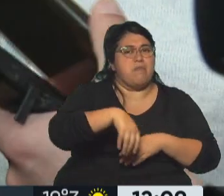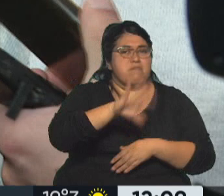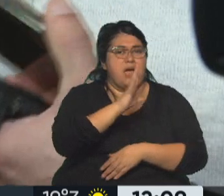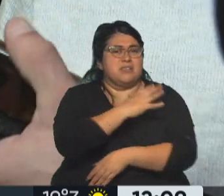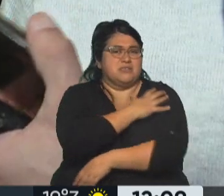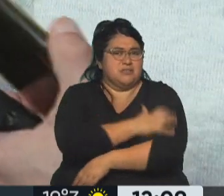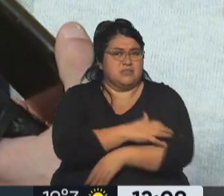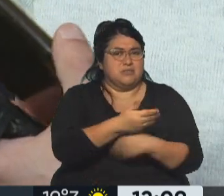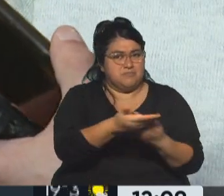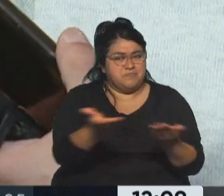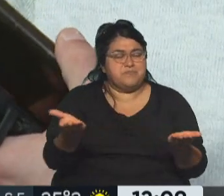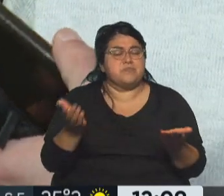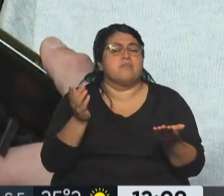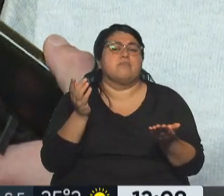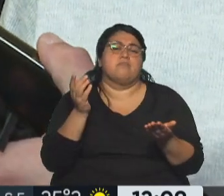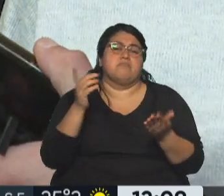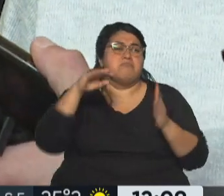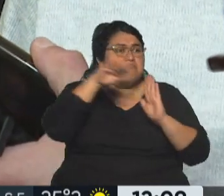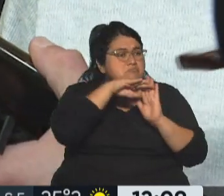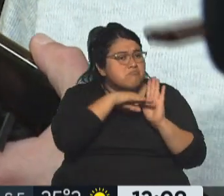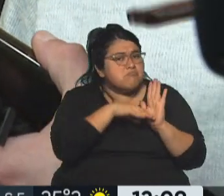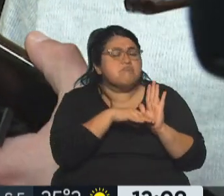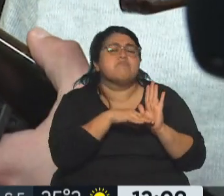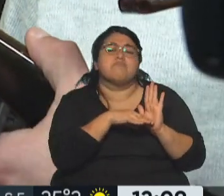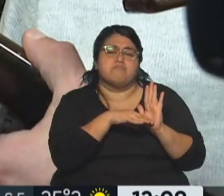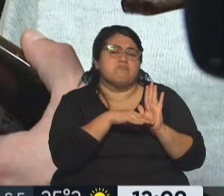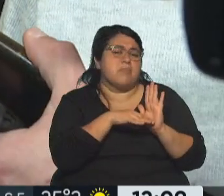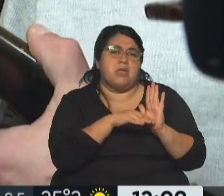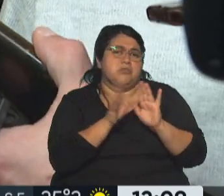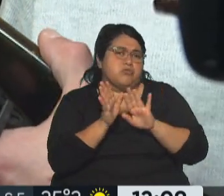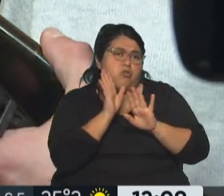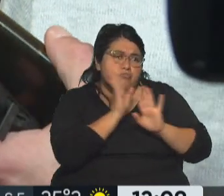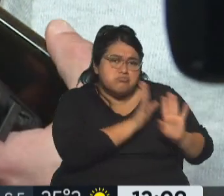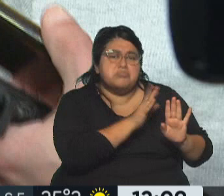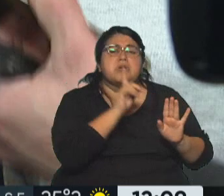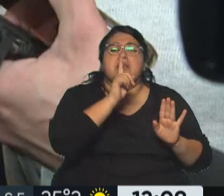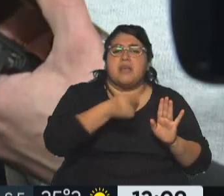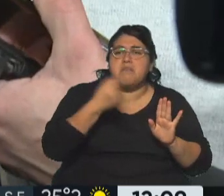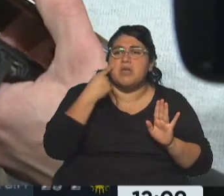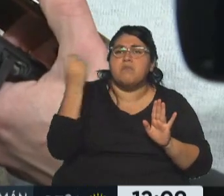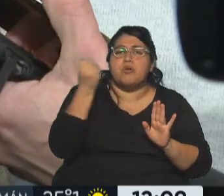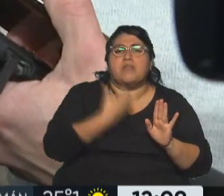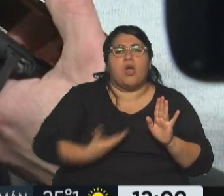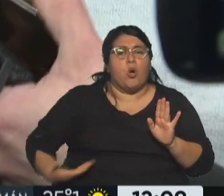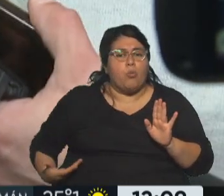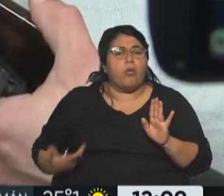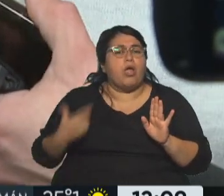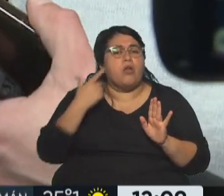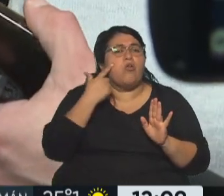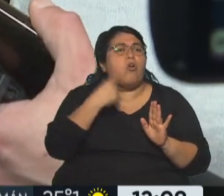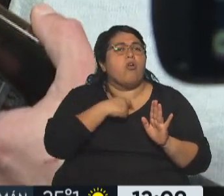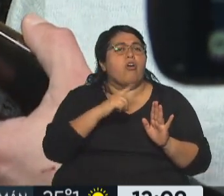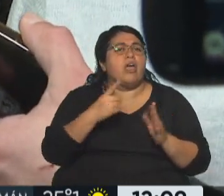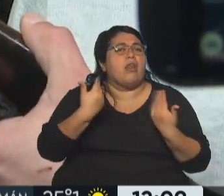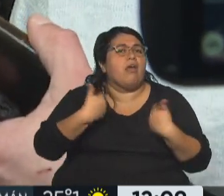la respuesta y los efectos que pueda generar van por un lado por el otro lado va una respuesta del gobierno que no está dispuesta a